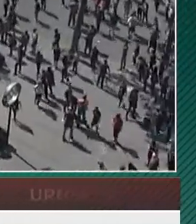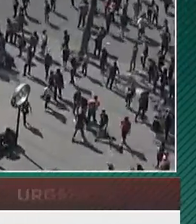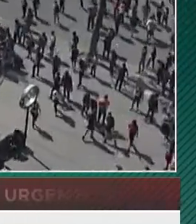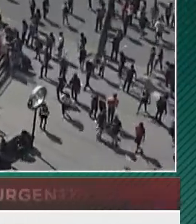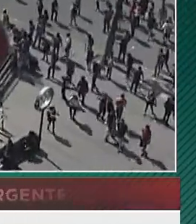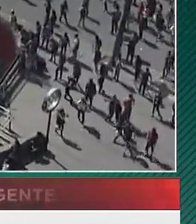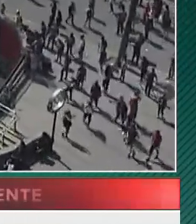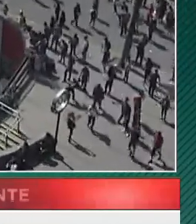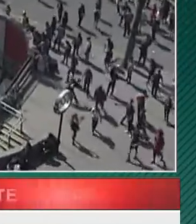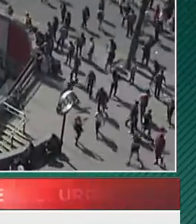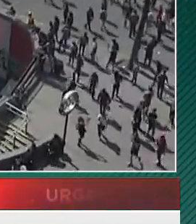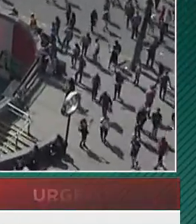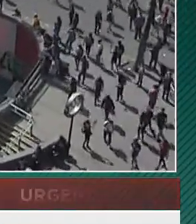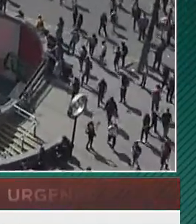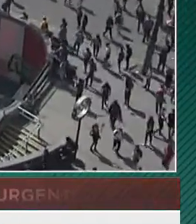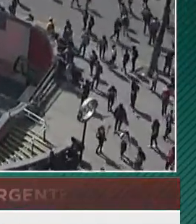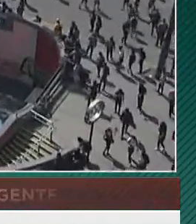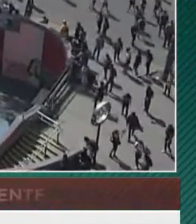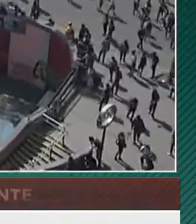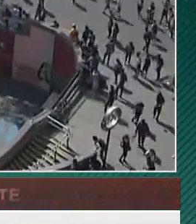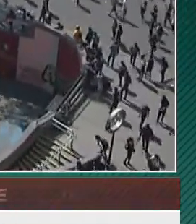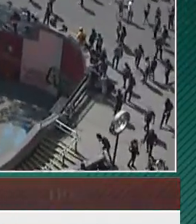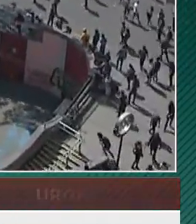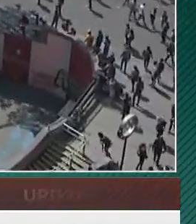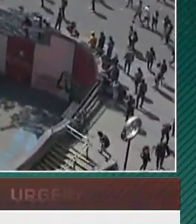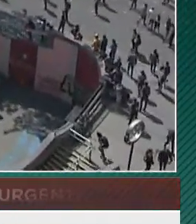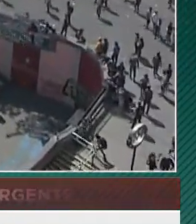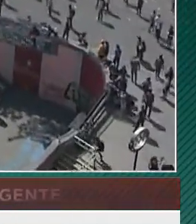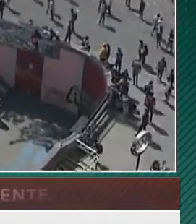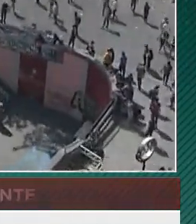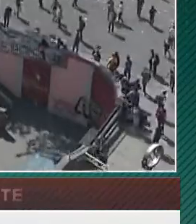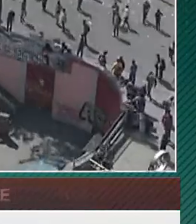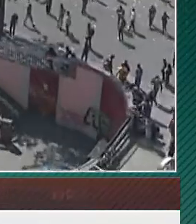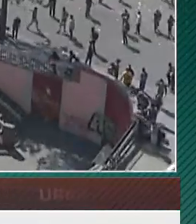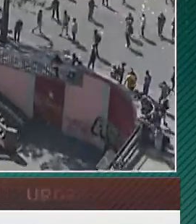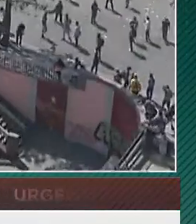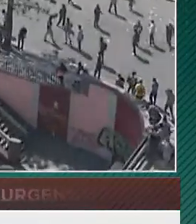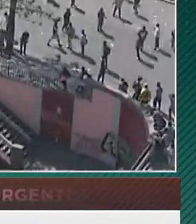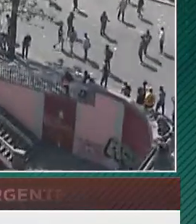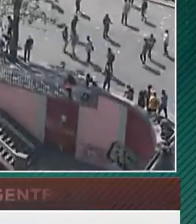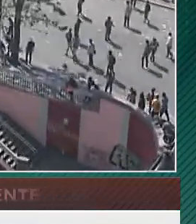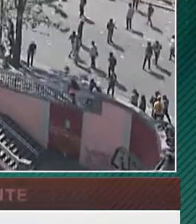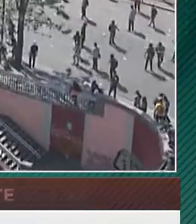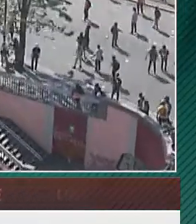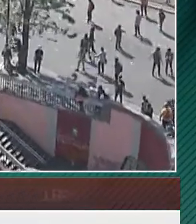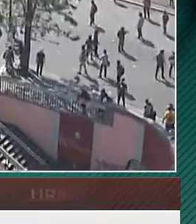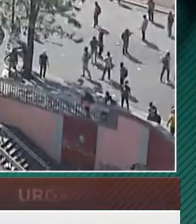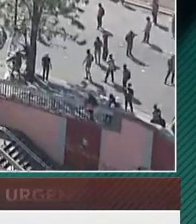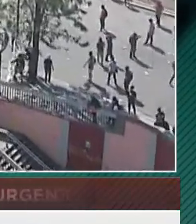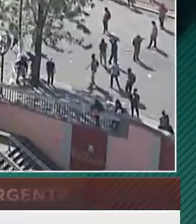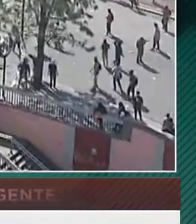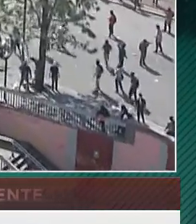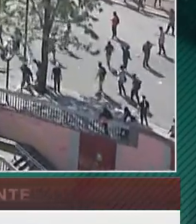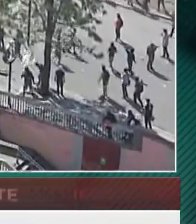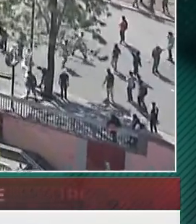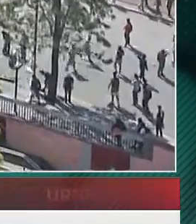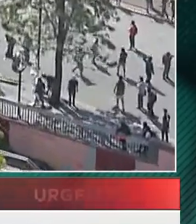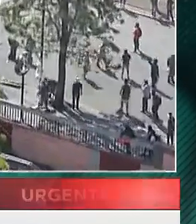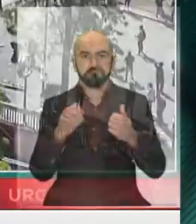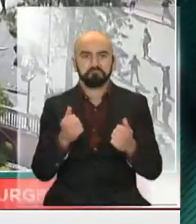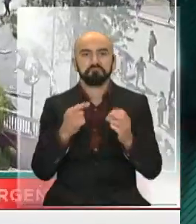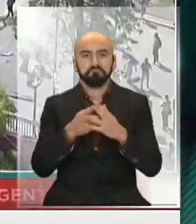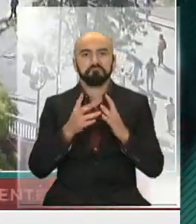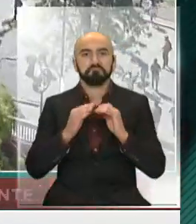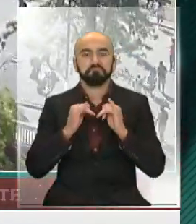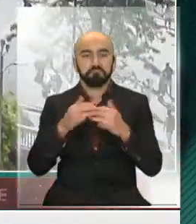bustos y ahora con esta decisión se adelanta entonces hasta las 18 30 horas para que todos compartamos esa